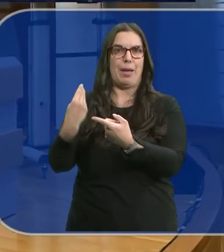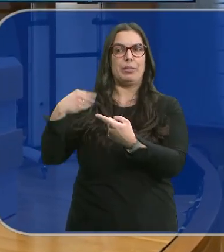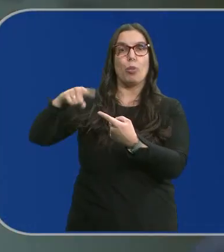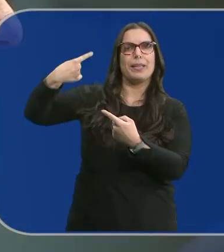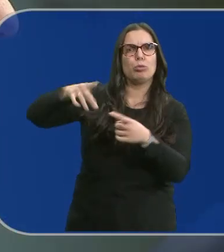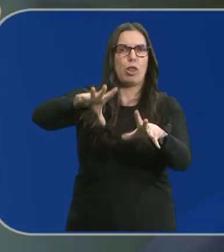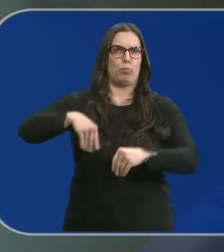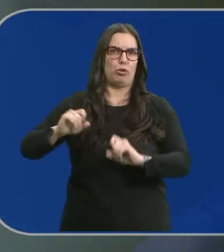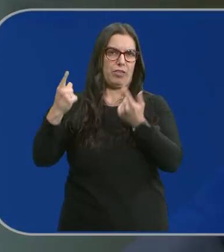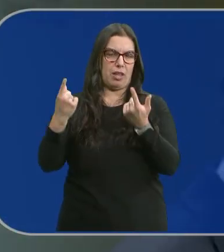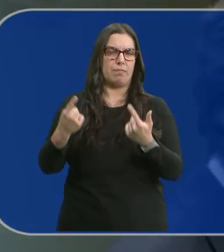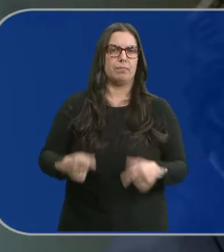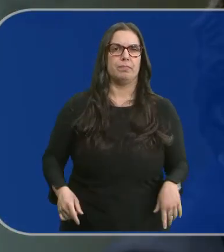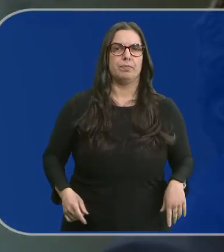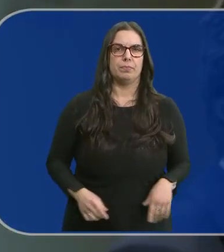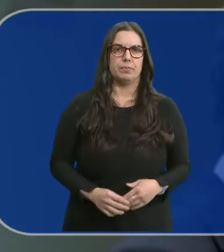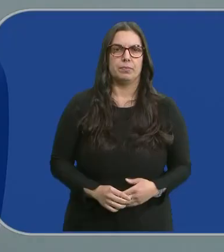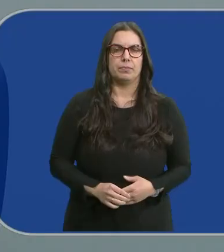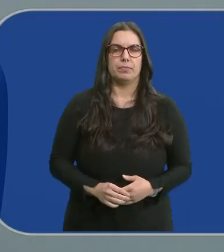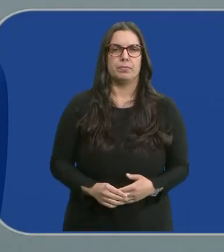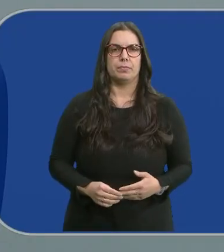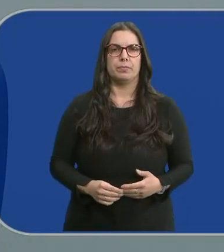solicite adoptarlo.